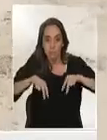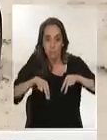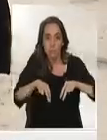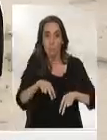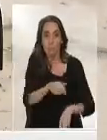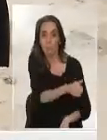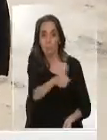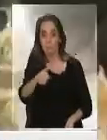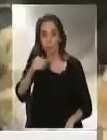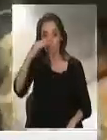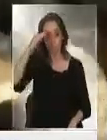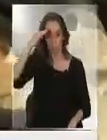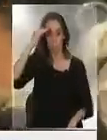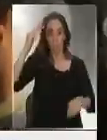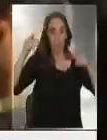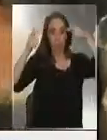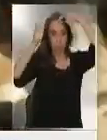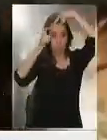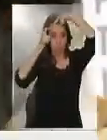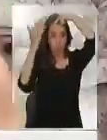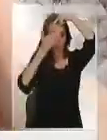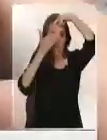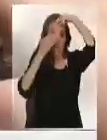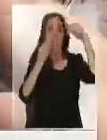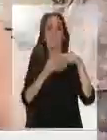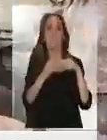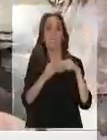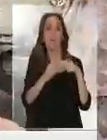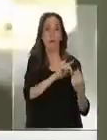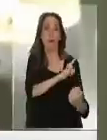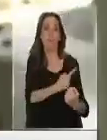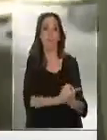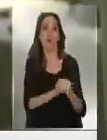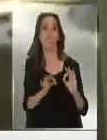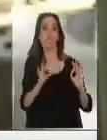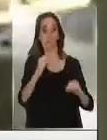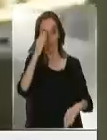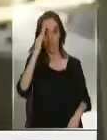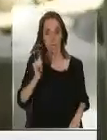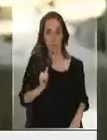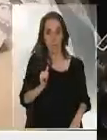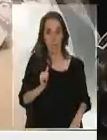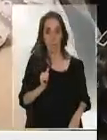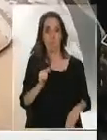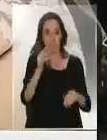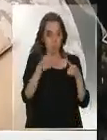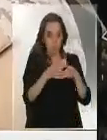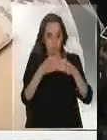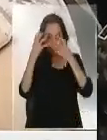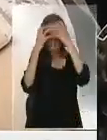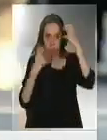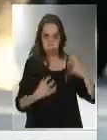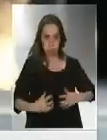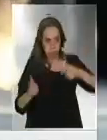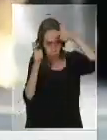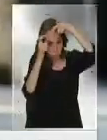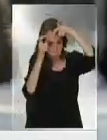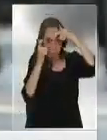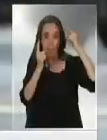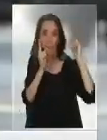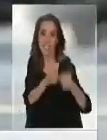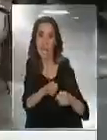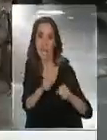Ellos son los boinas negras o fuerzas especiales del ejército, comandos preparados para sobrevivir en conflictos